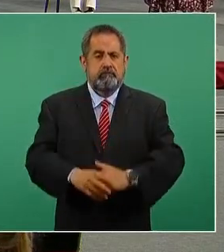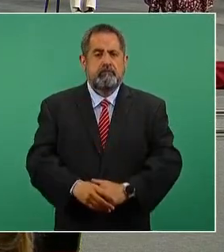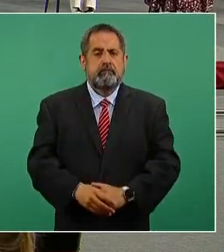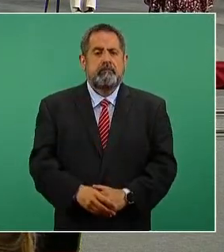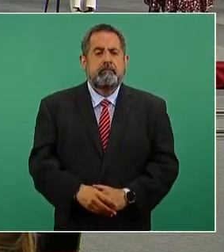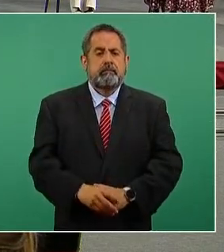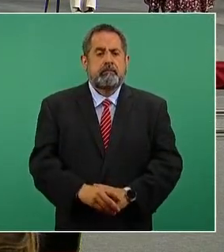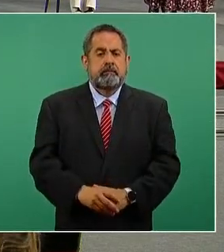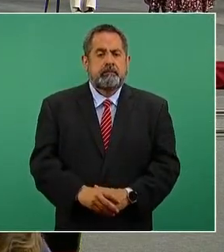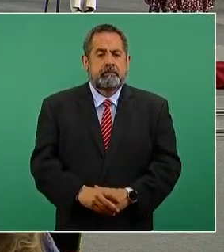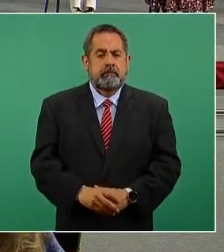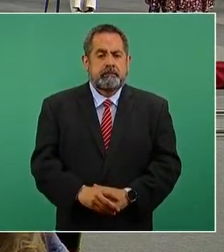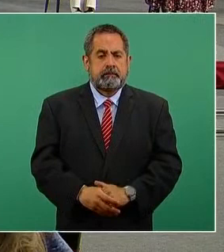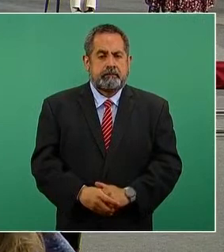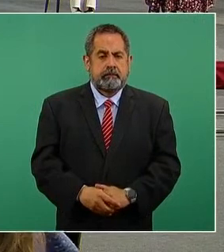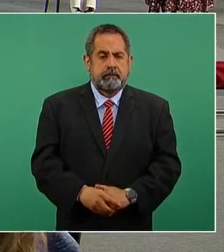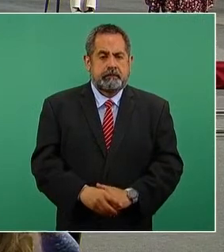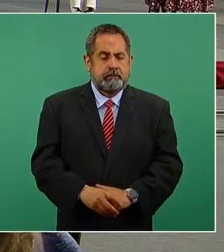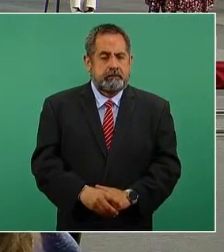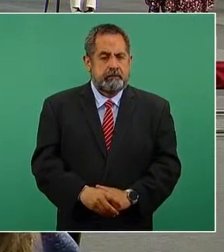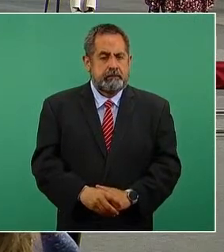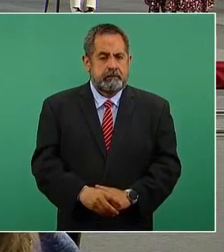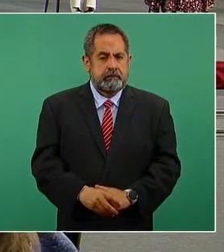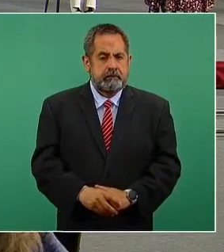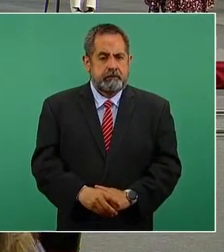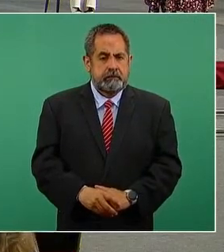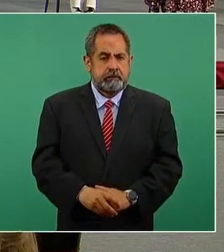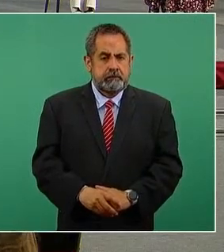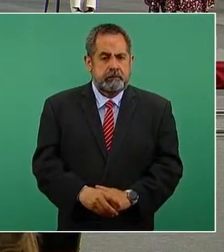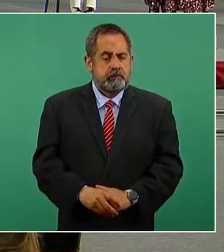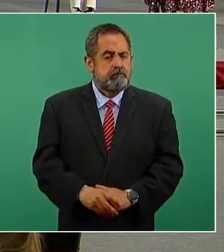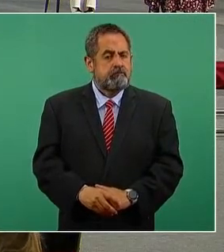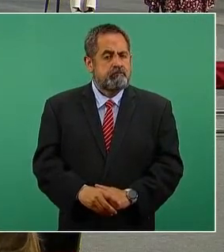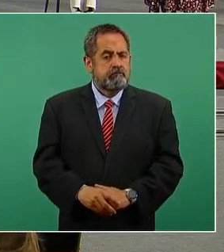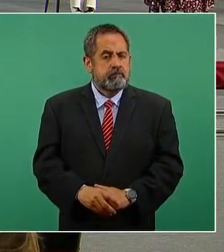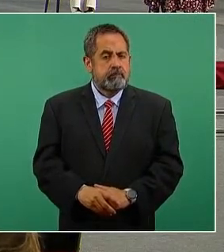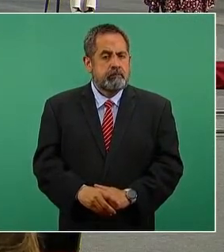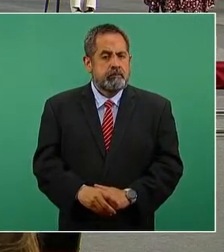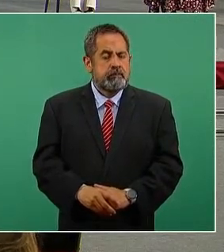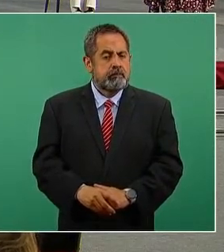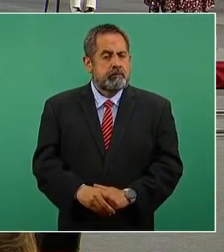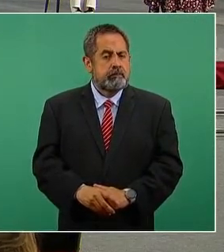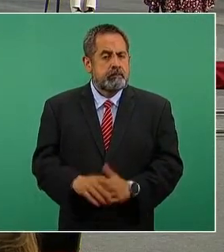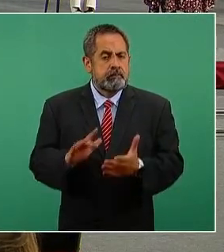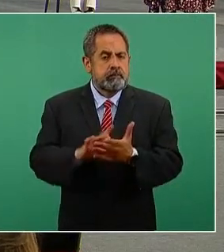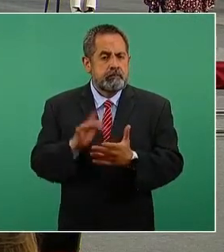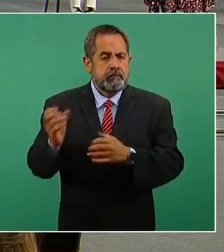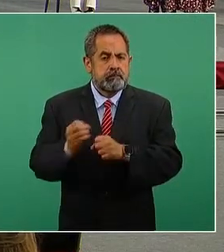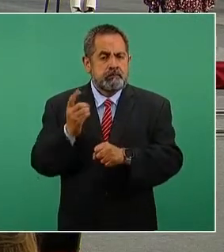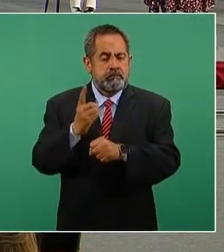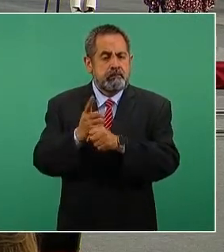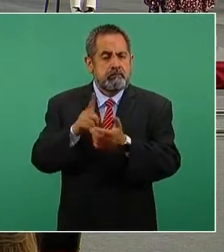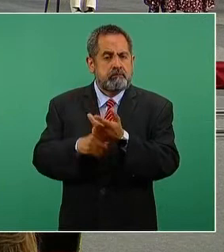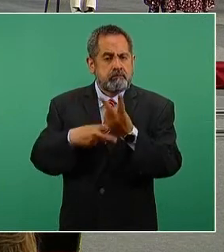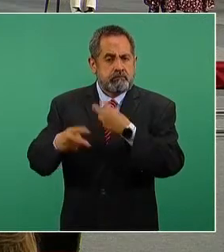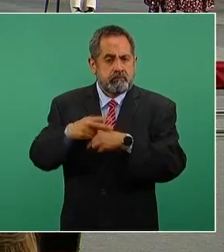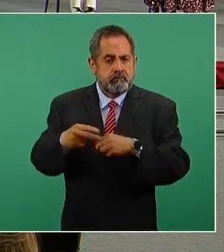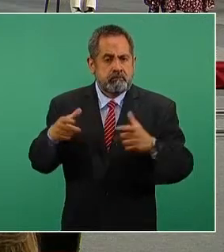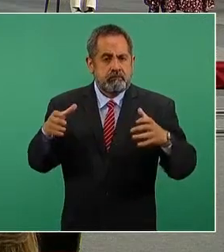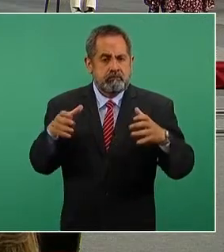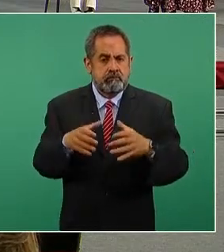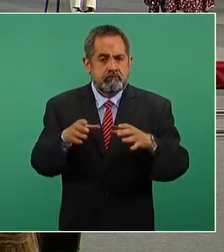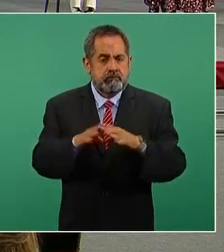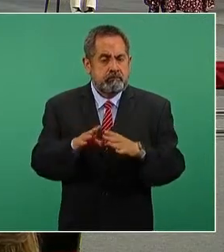Thank you for this opportunity to join you from Fiji. All protocols observed. Generations of women have raised